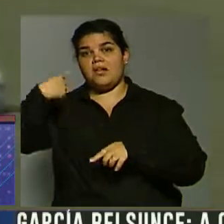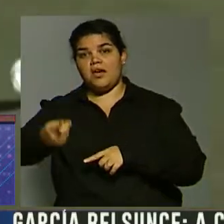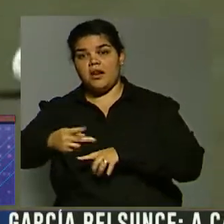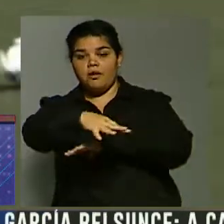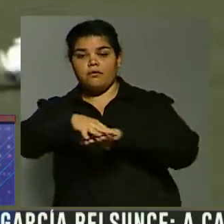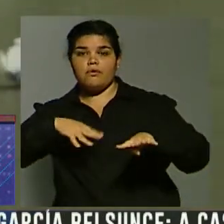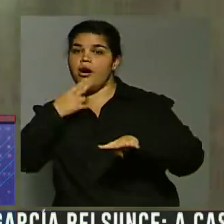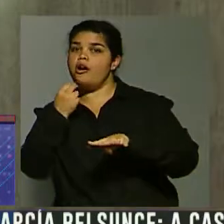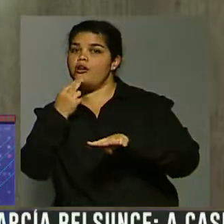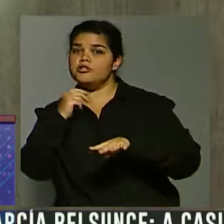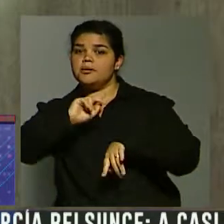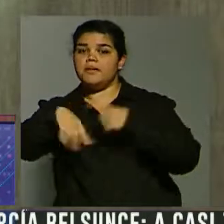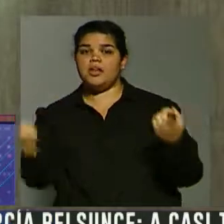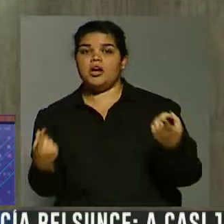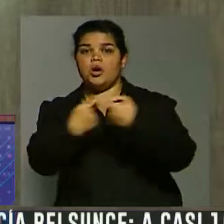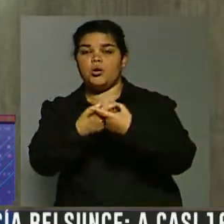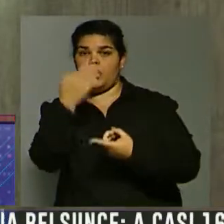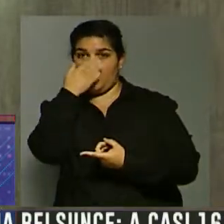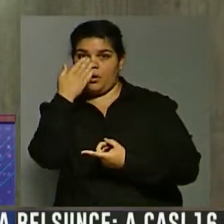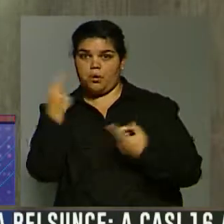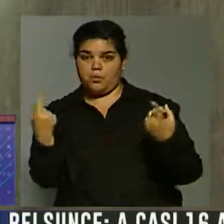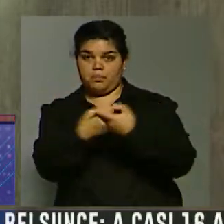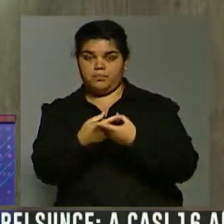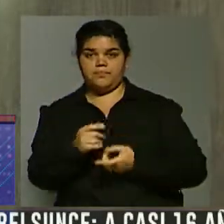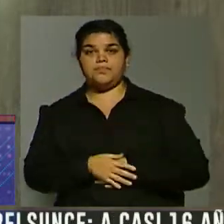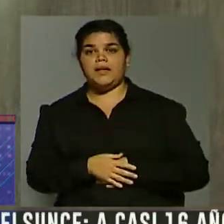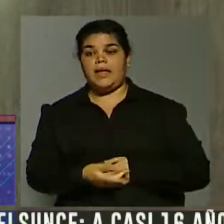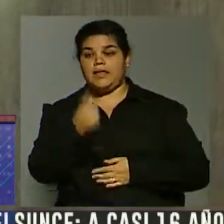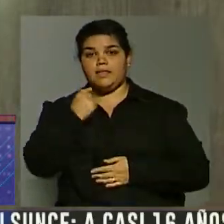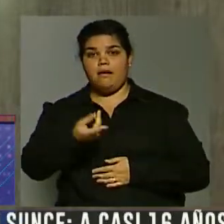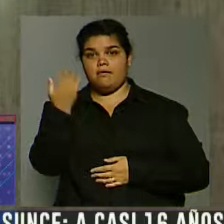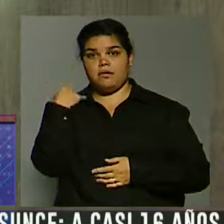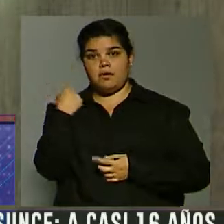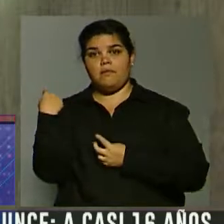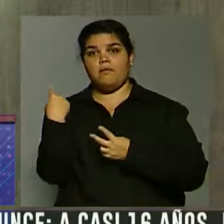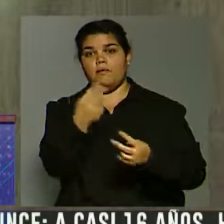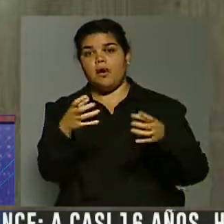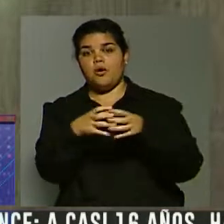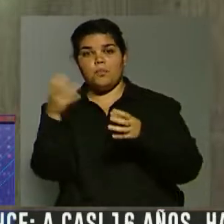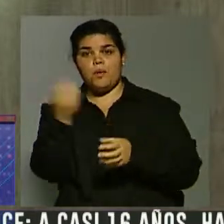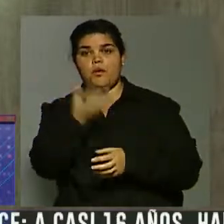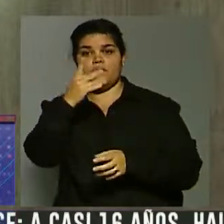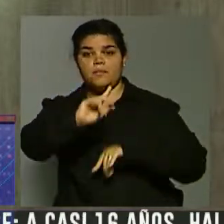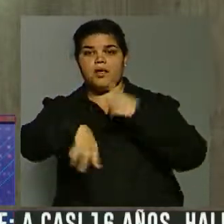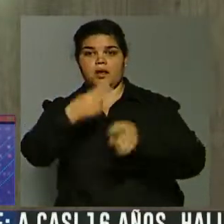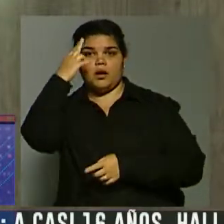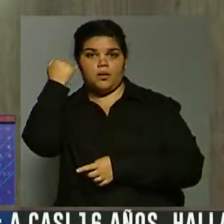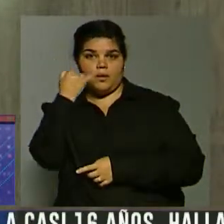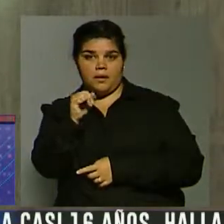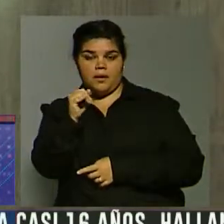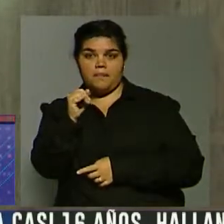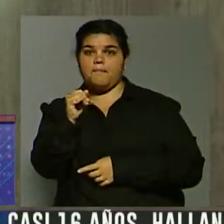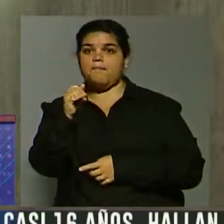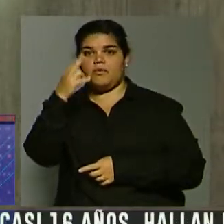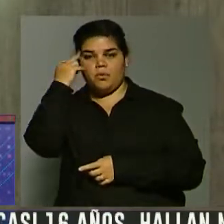enfrentarse mañana a las 21 horas en San Francisco. Ayer viajó el plantel profesional. Mañana a las 21 va a estar jugando el partido de ida y el partido de